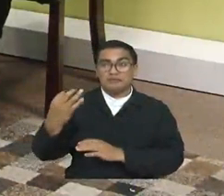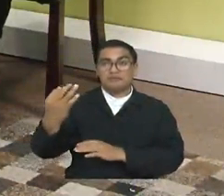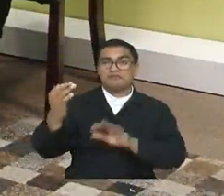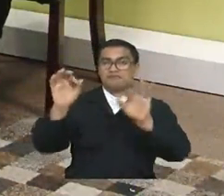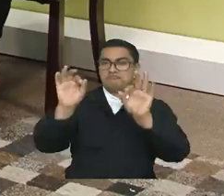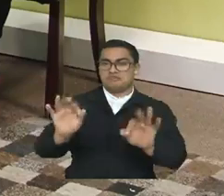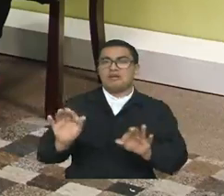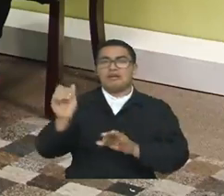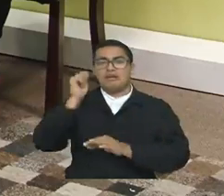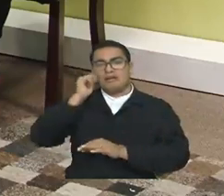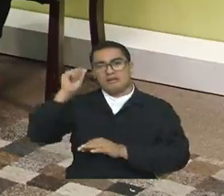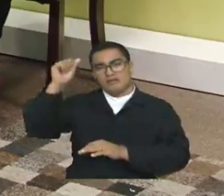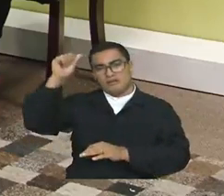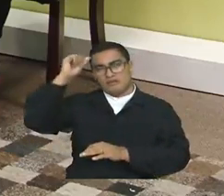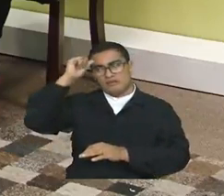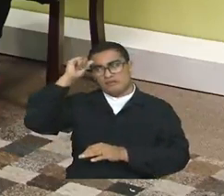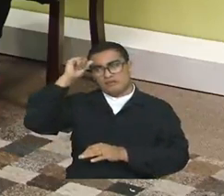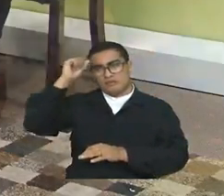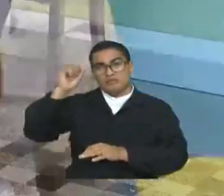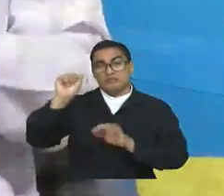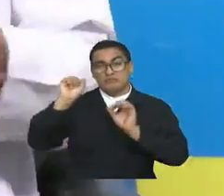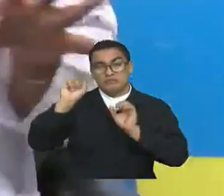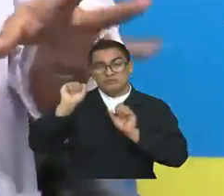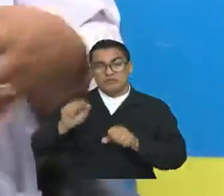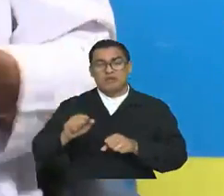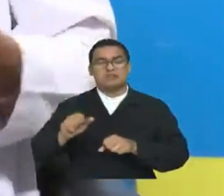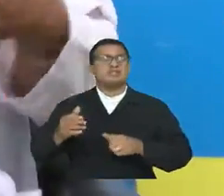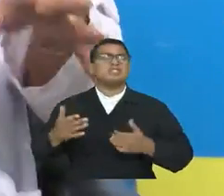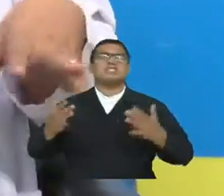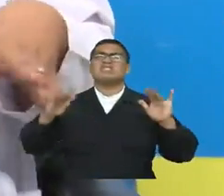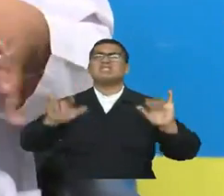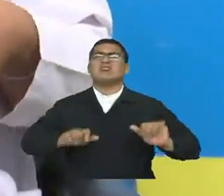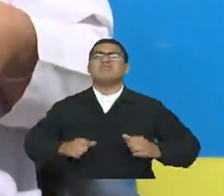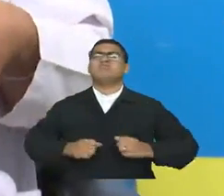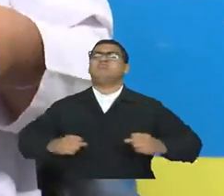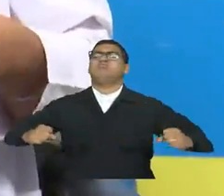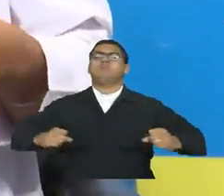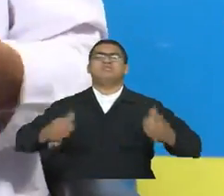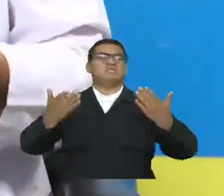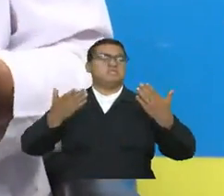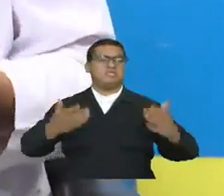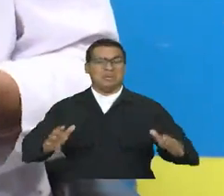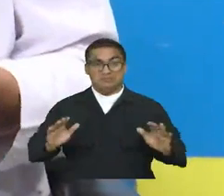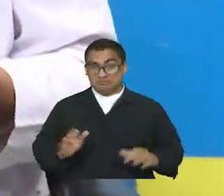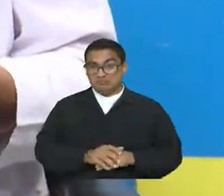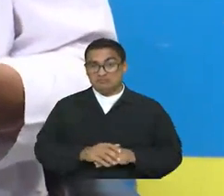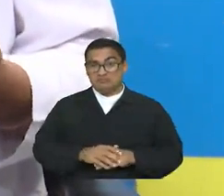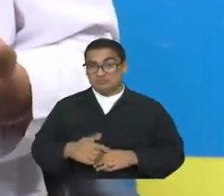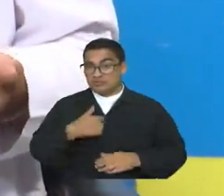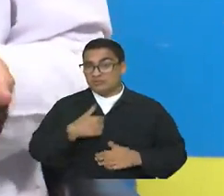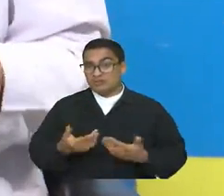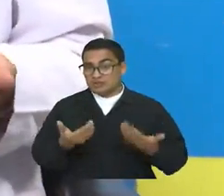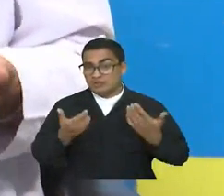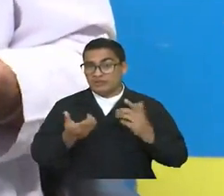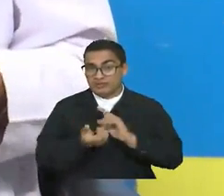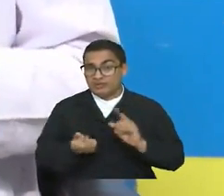como adulto a quererte. No, es que ya estoy gorda, ya está el daño hecho, entonces quiero hacer un cambio.